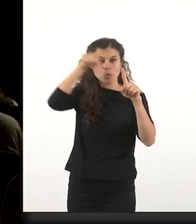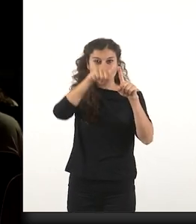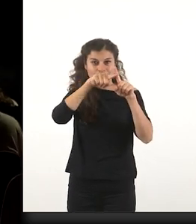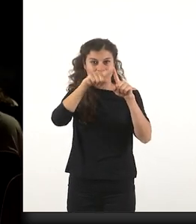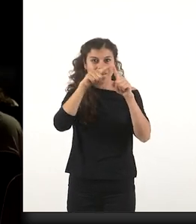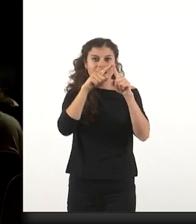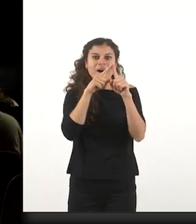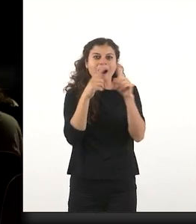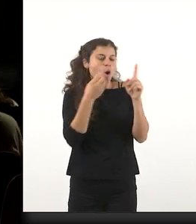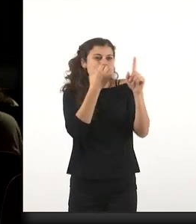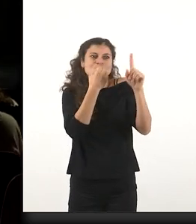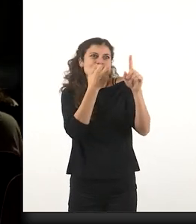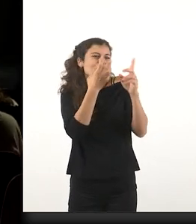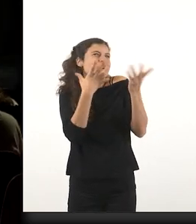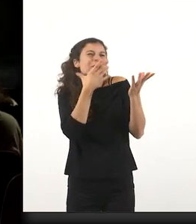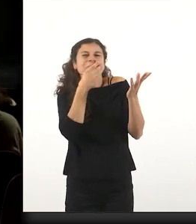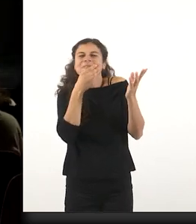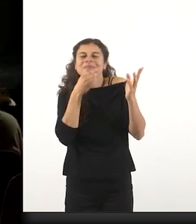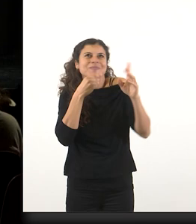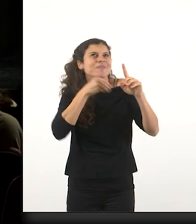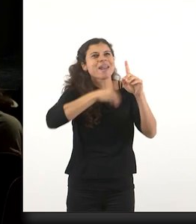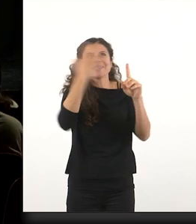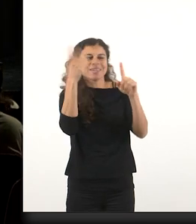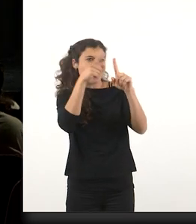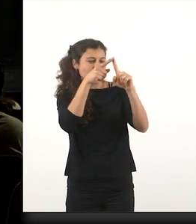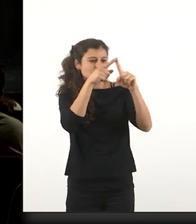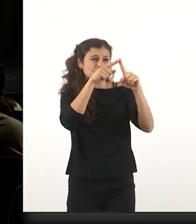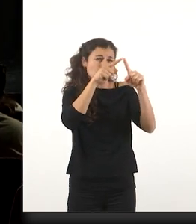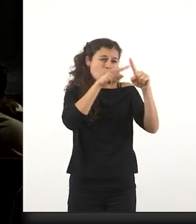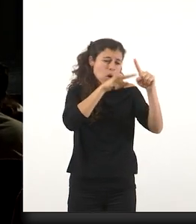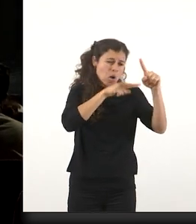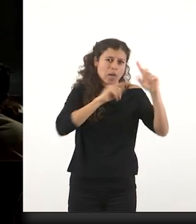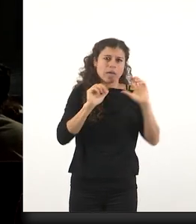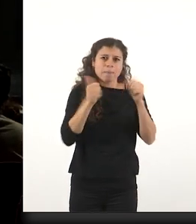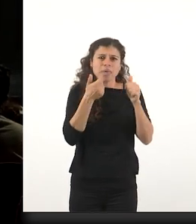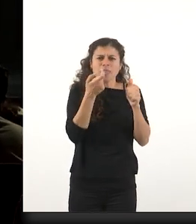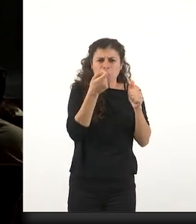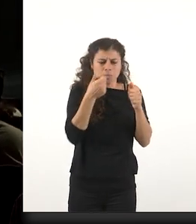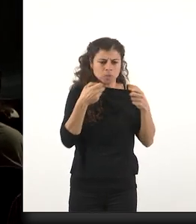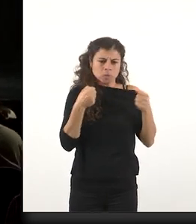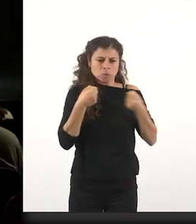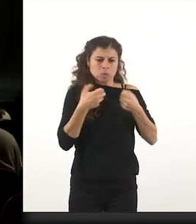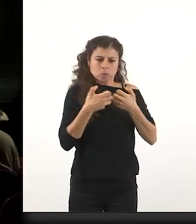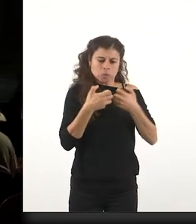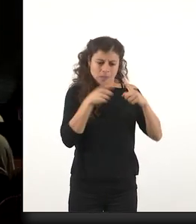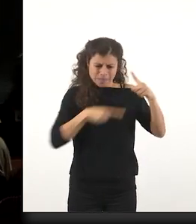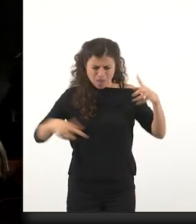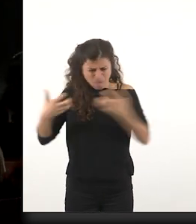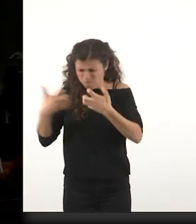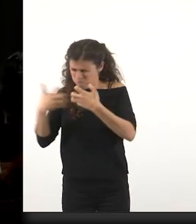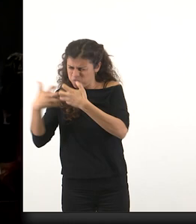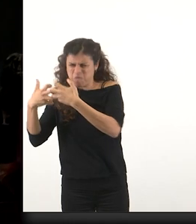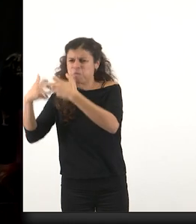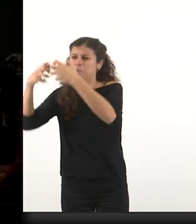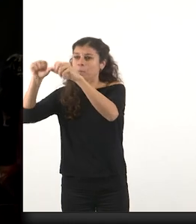nos conocemos, donde todo es maravilloso. La cosa se pone de vez en cuando un poquito tensa, que explota en una pelea de mierda, pero después de esa pelea, cuando me pide perdón,